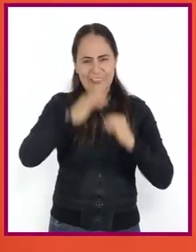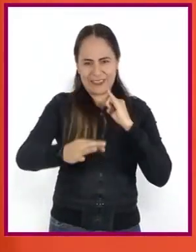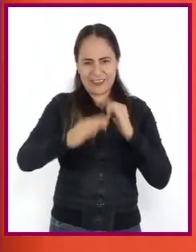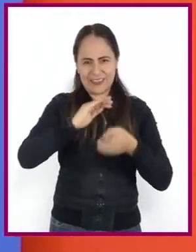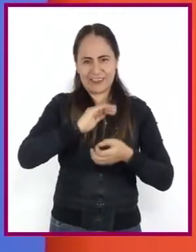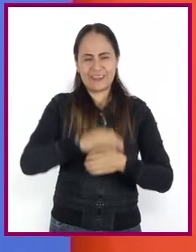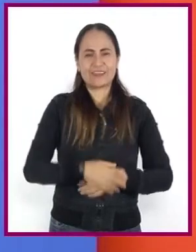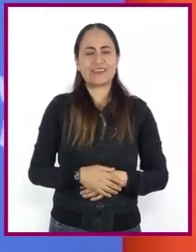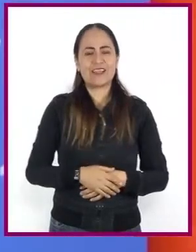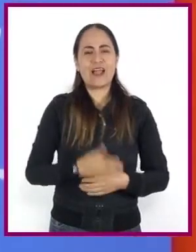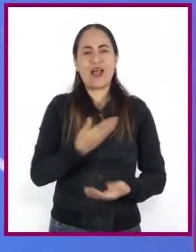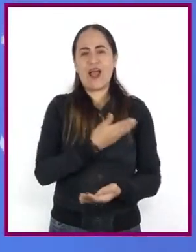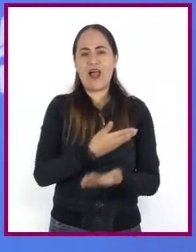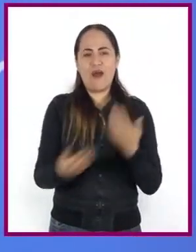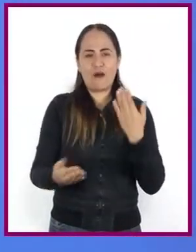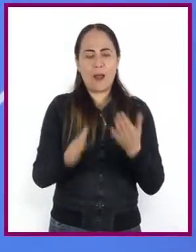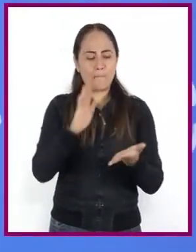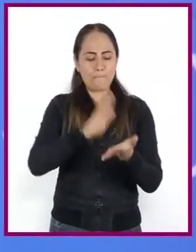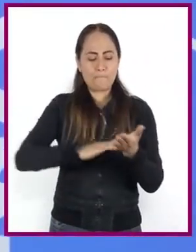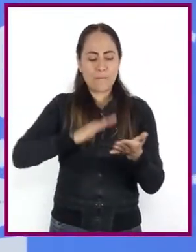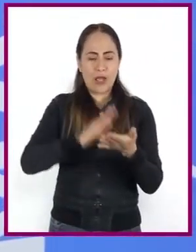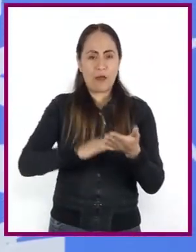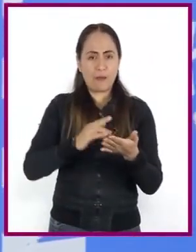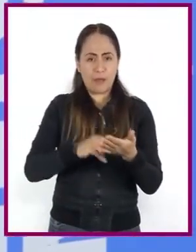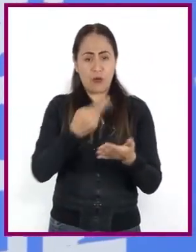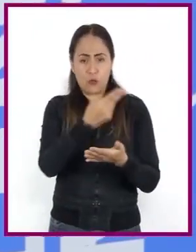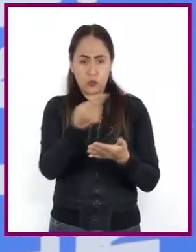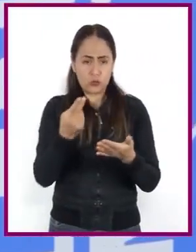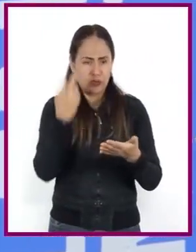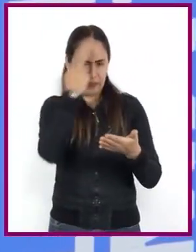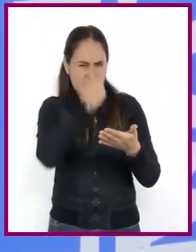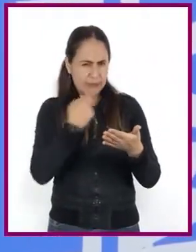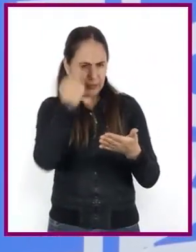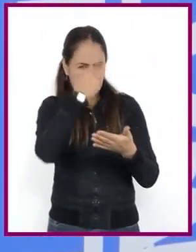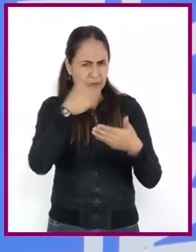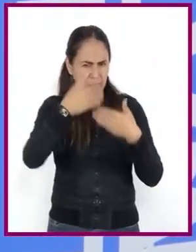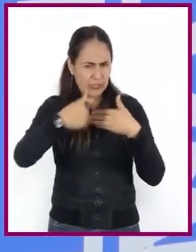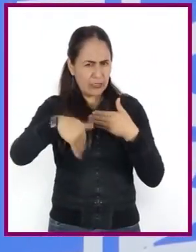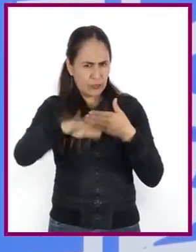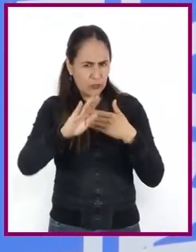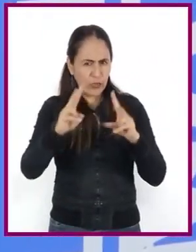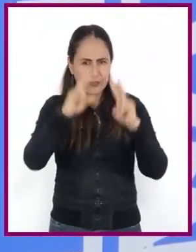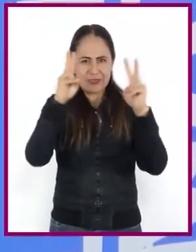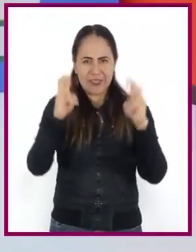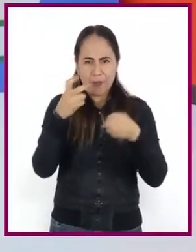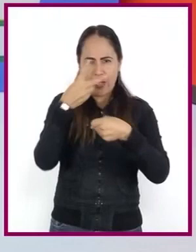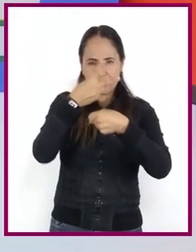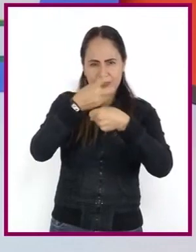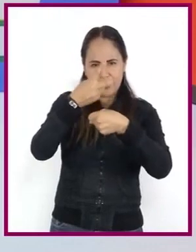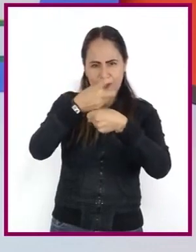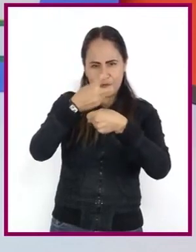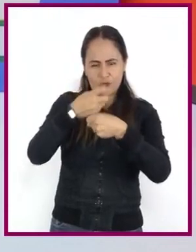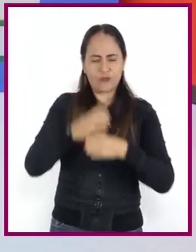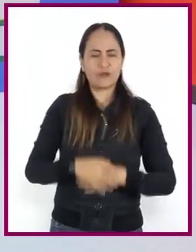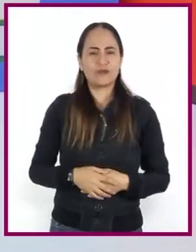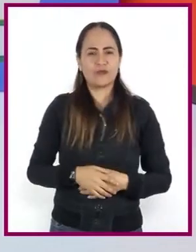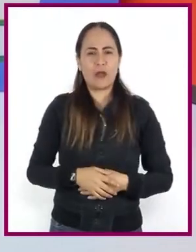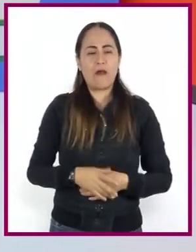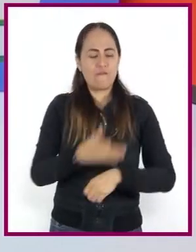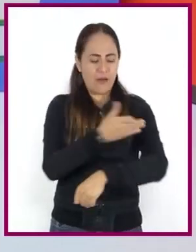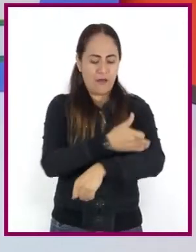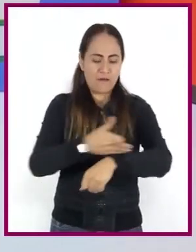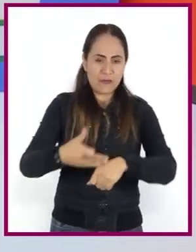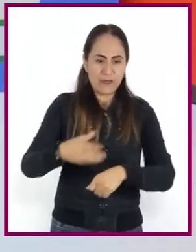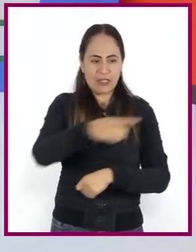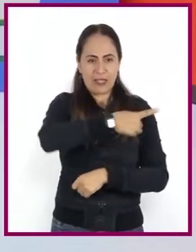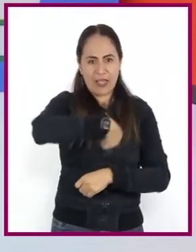les sugerimos revisar estos documentos y otros en lo referente a los subtítulos. Conversen con sus familiares sobre